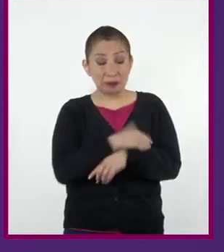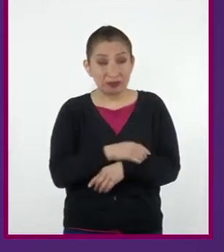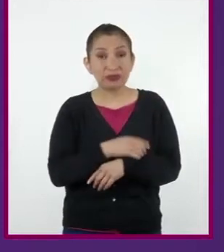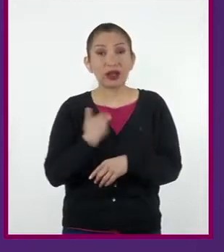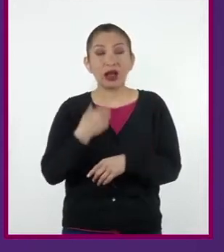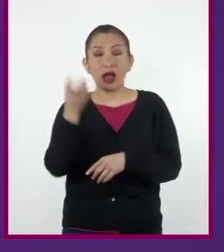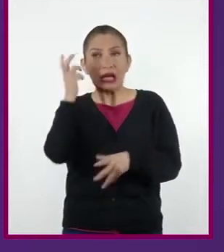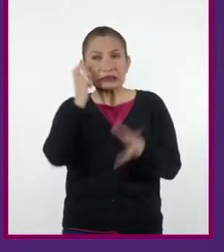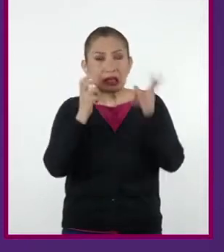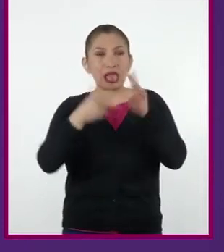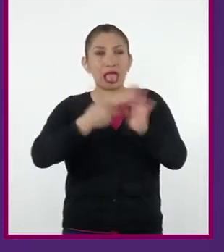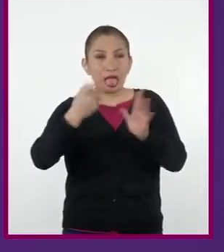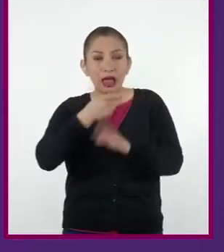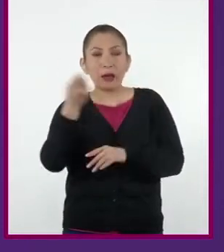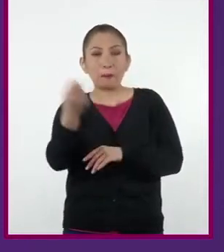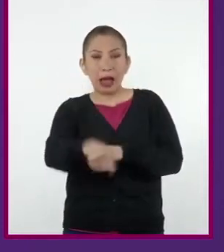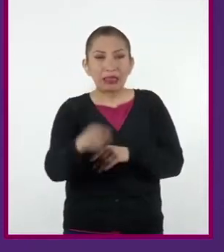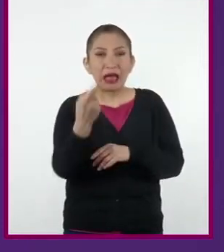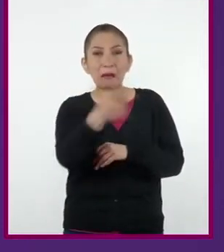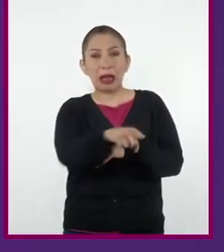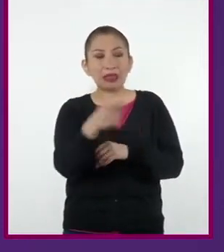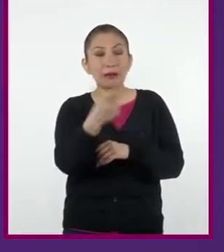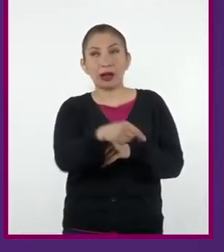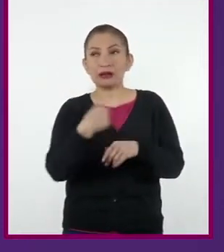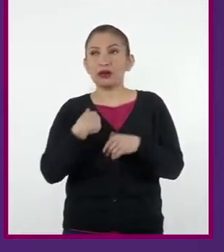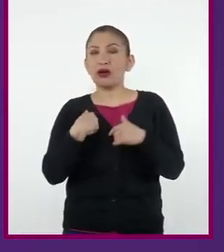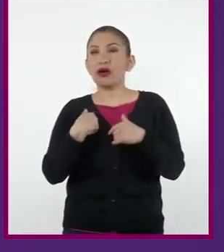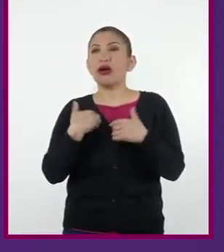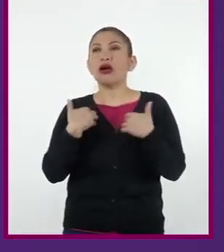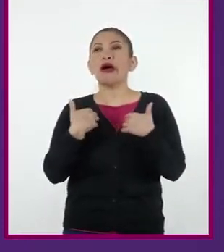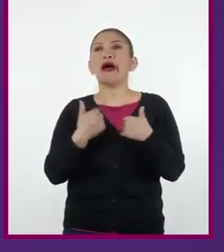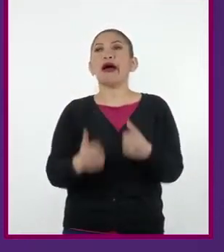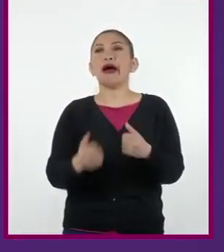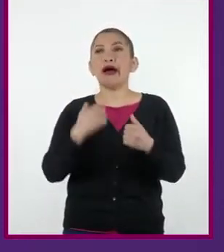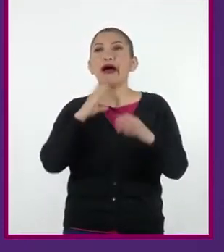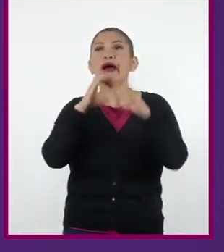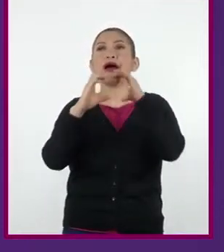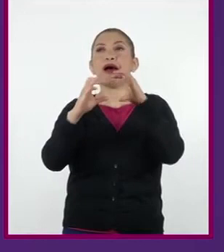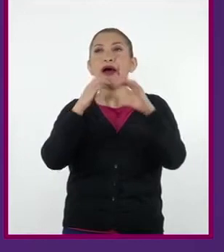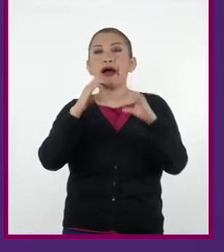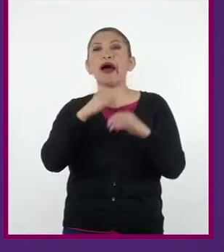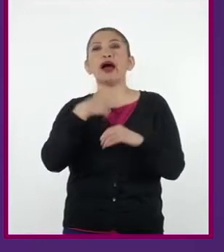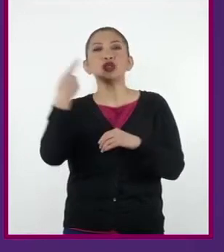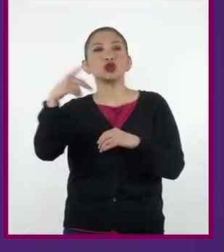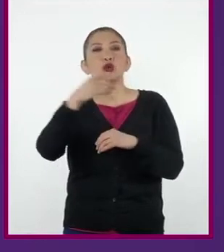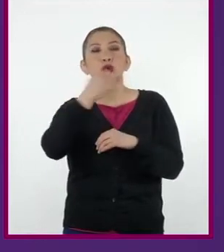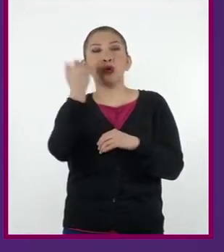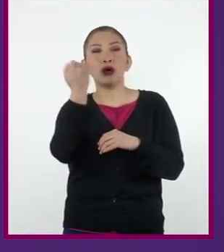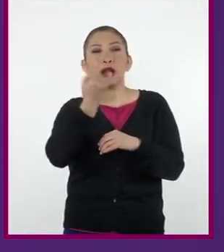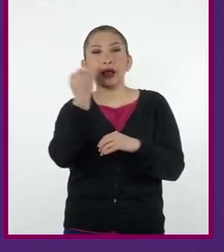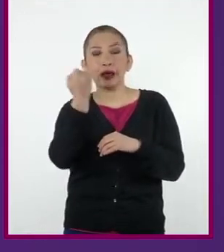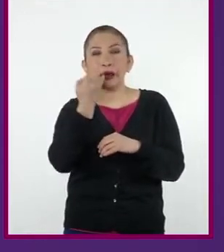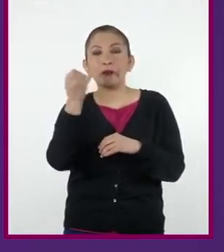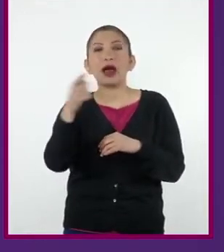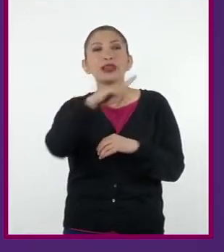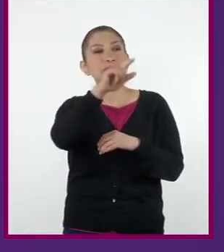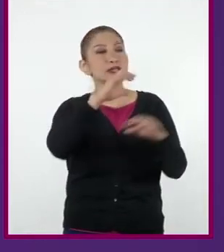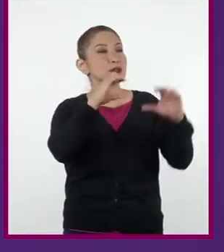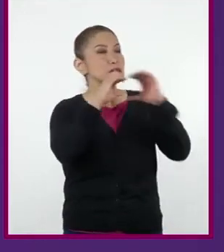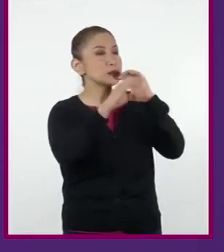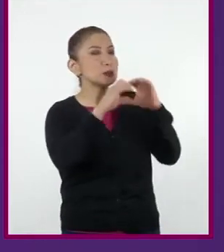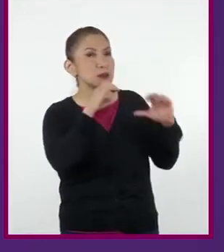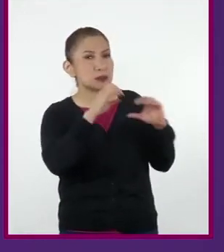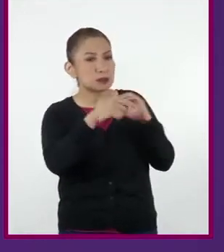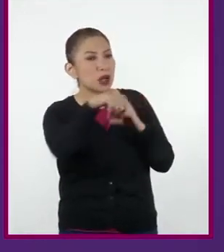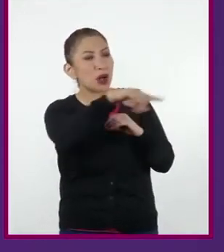las órdenes de los capataces, empecé a comprender la lengua de los españoles. Después, hablaba con los